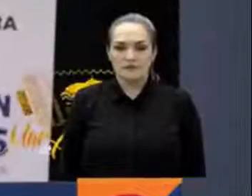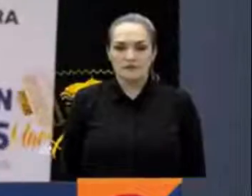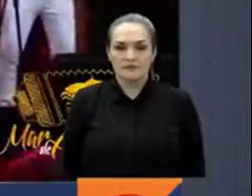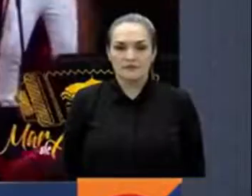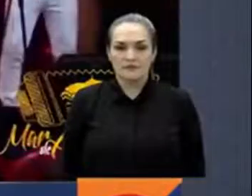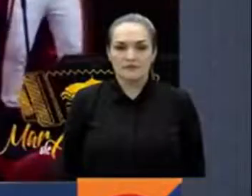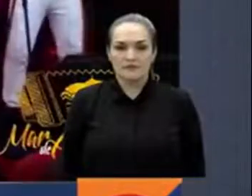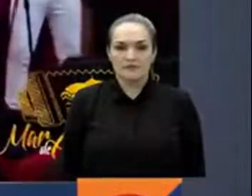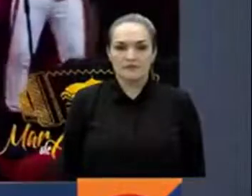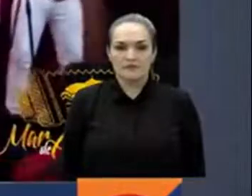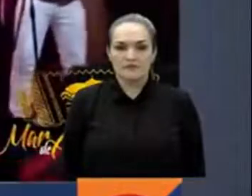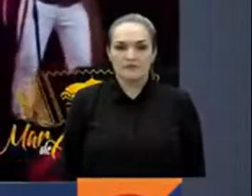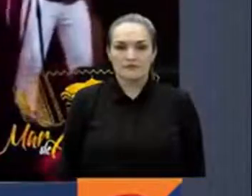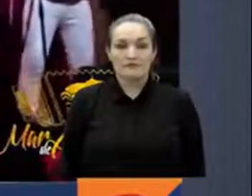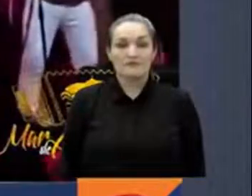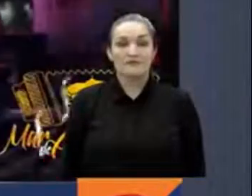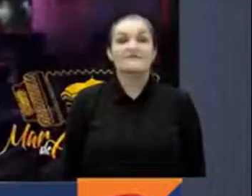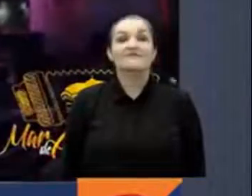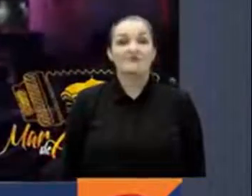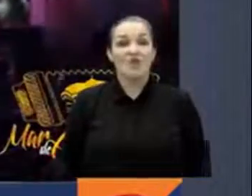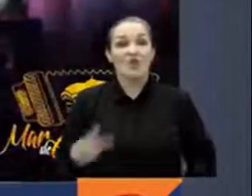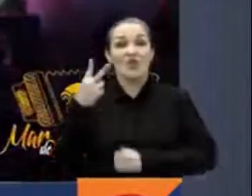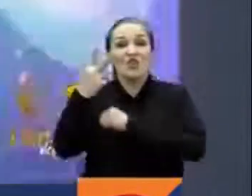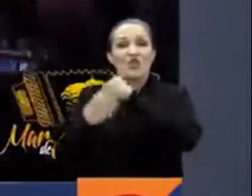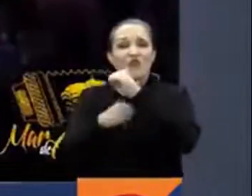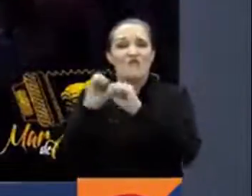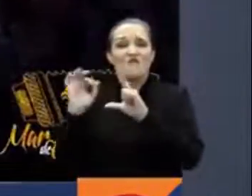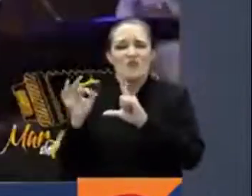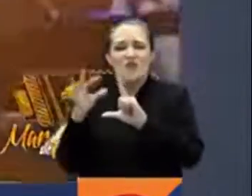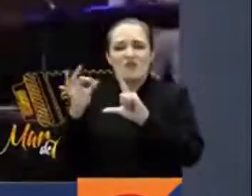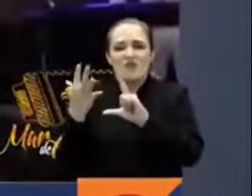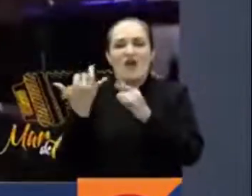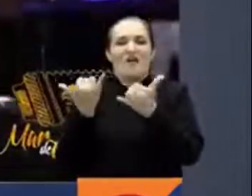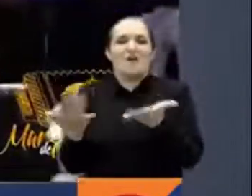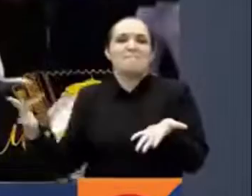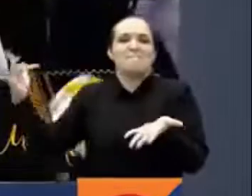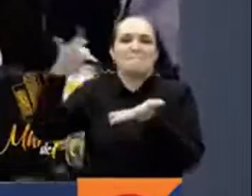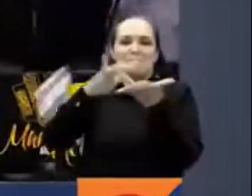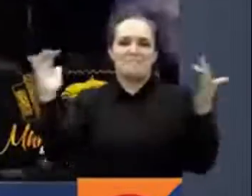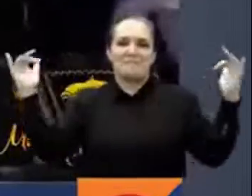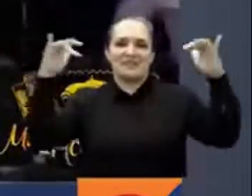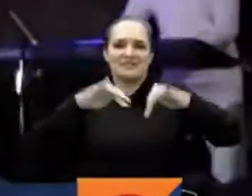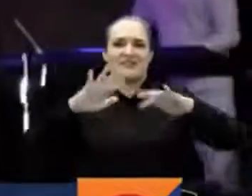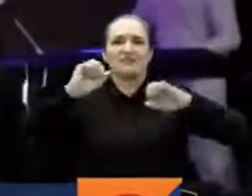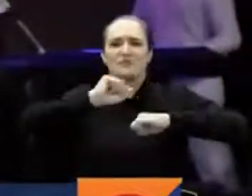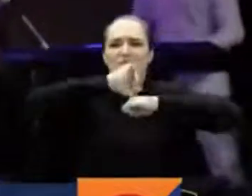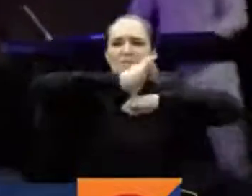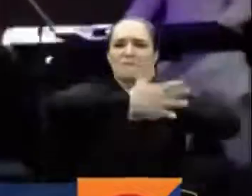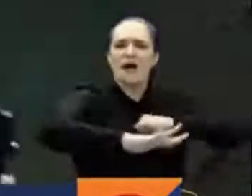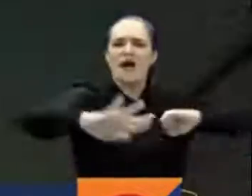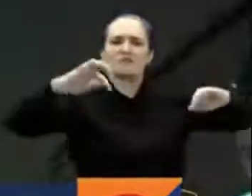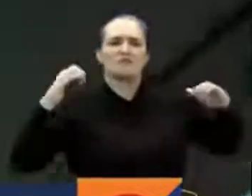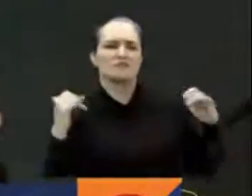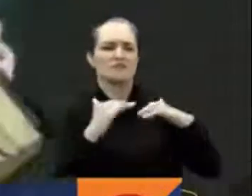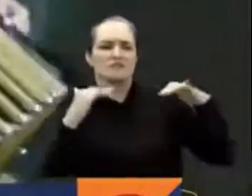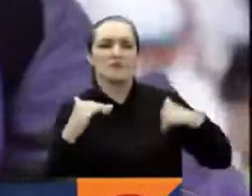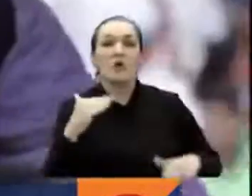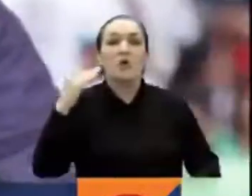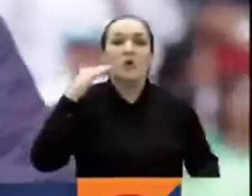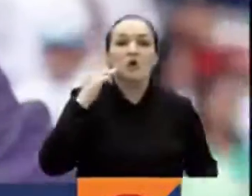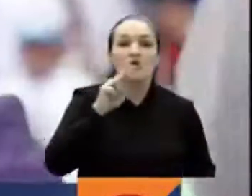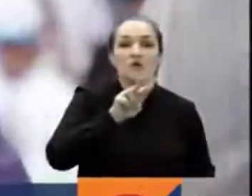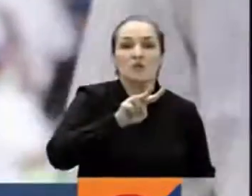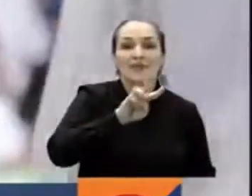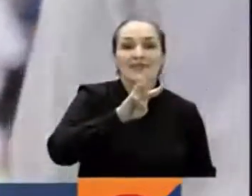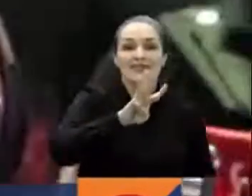Después de celebrarse 2 años desde la virtualidad, vuelve el Festival Vallenato Mar de Acordeones. Del 23 al 26